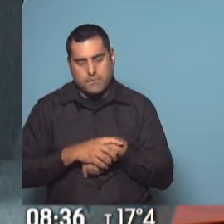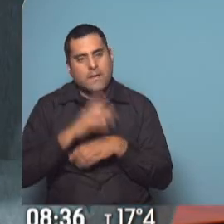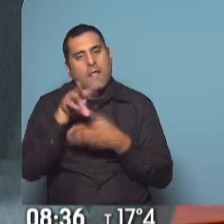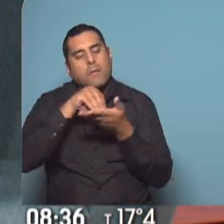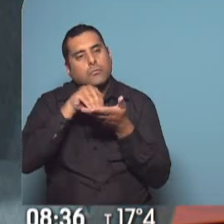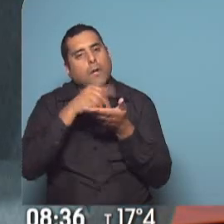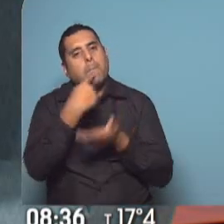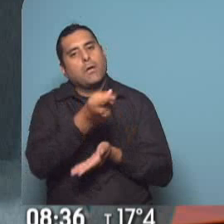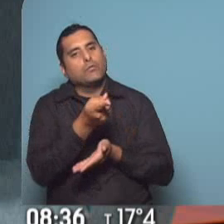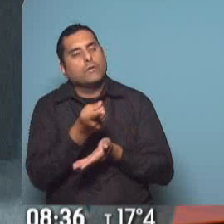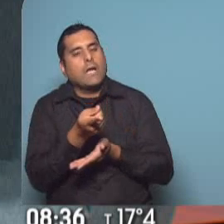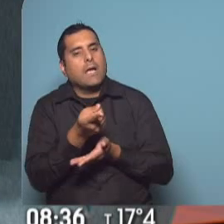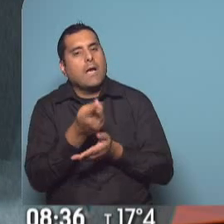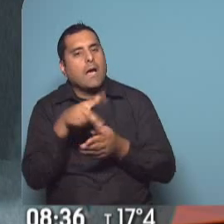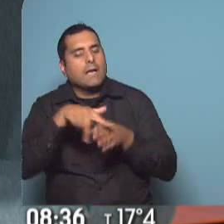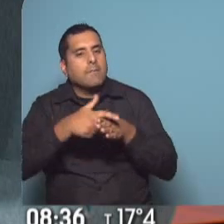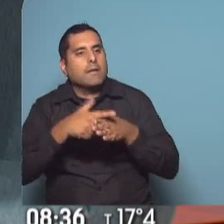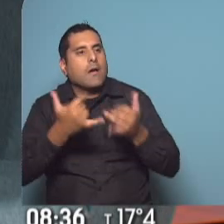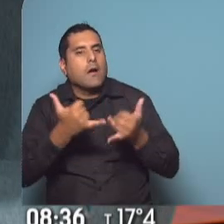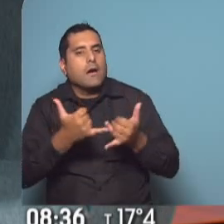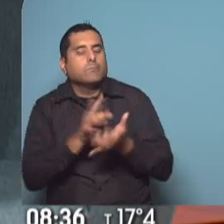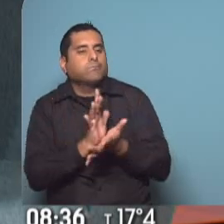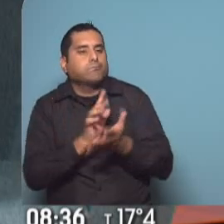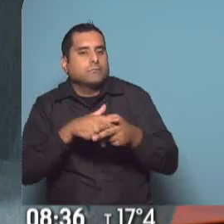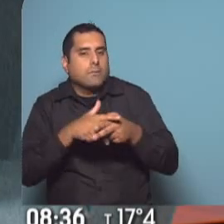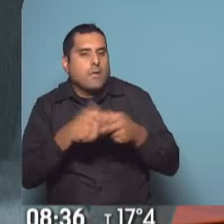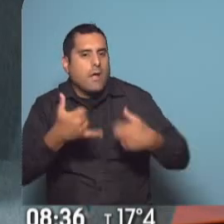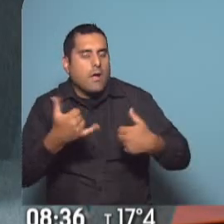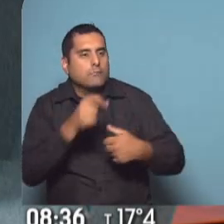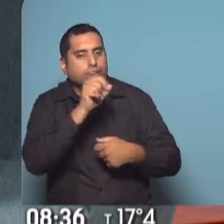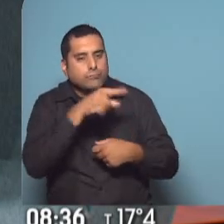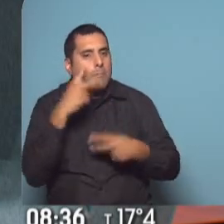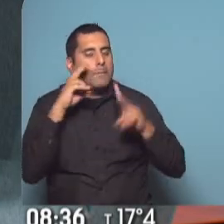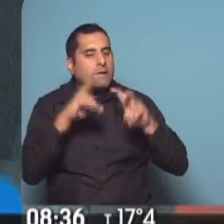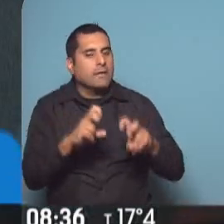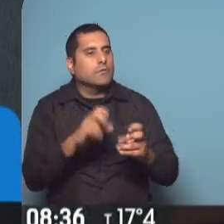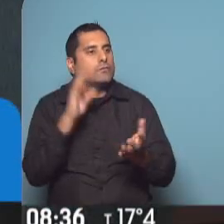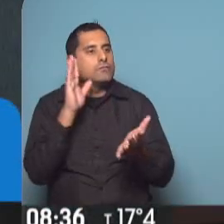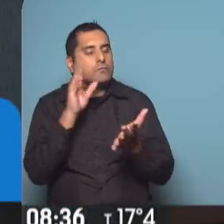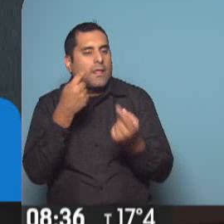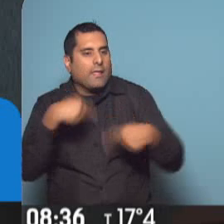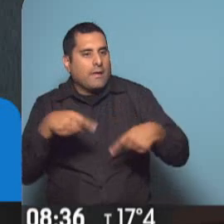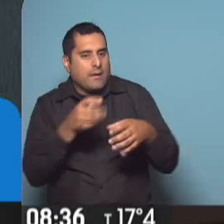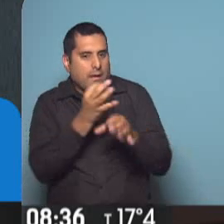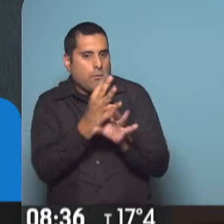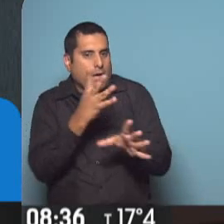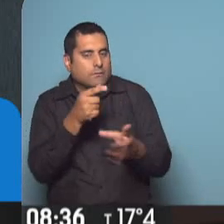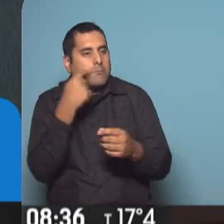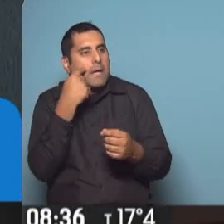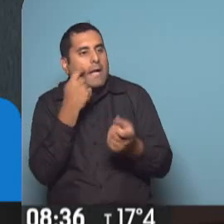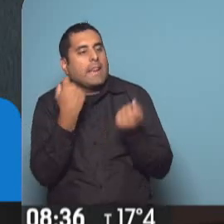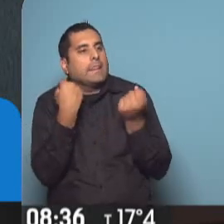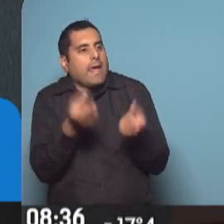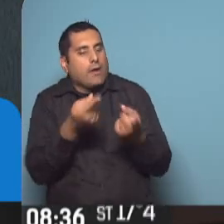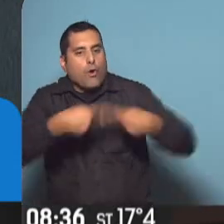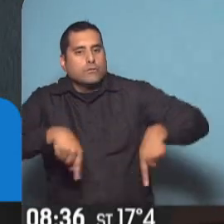cuáles son entonces las herramientas que deberías tener a partir de la investigación que hizo la educación para darle chances a los jóvenes de que